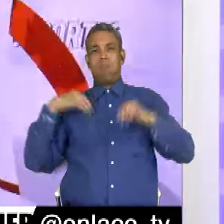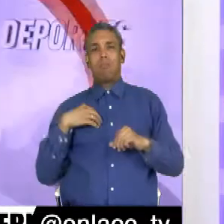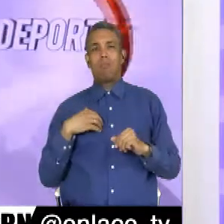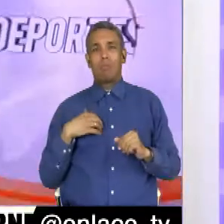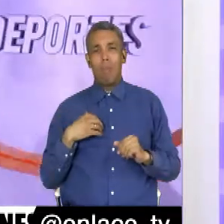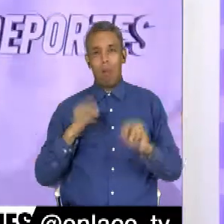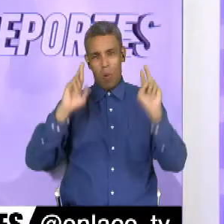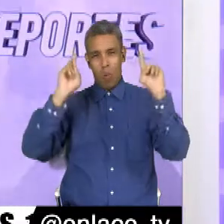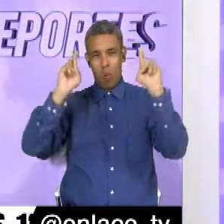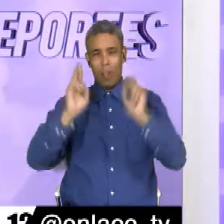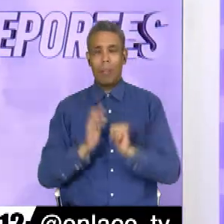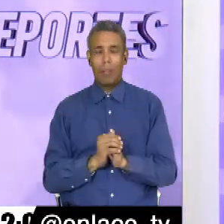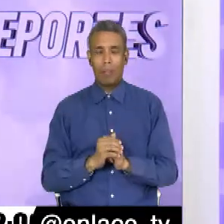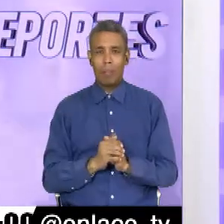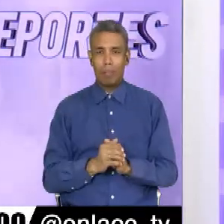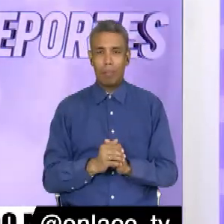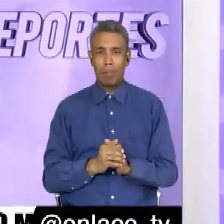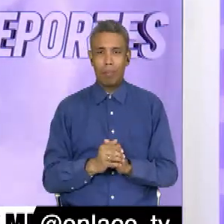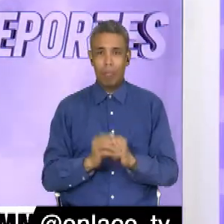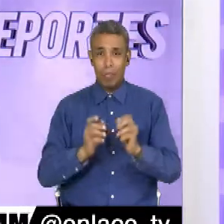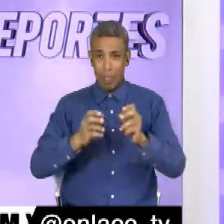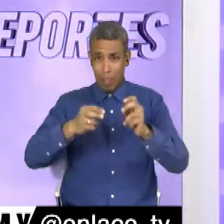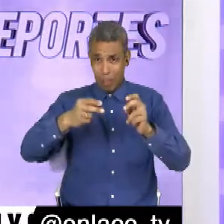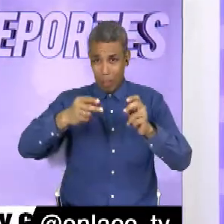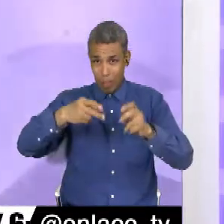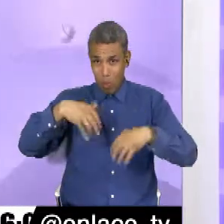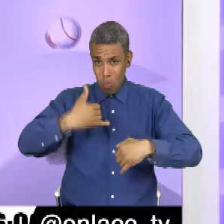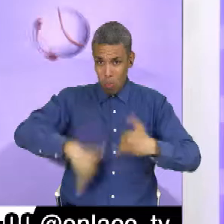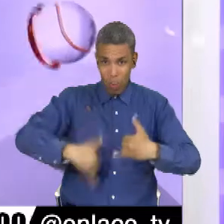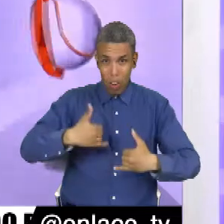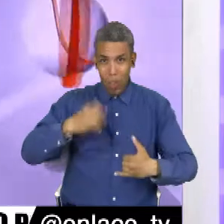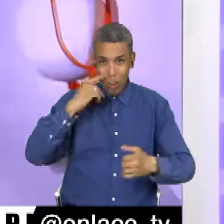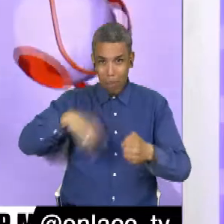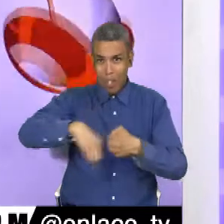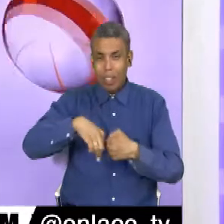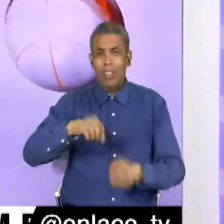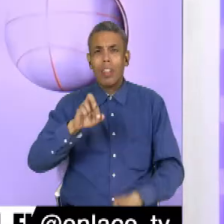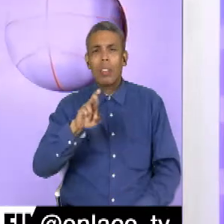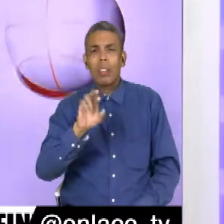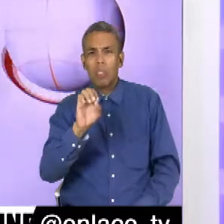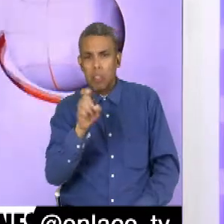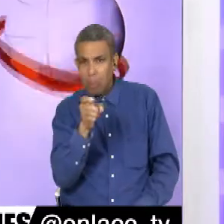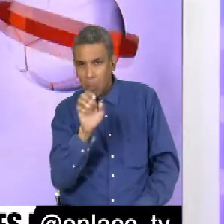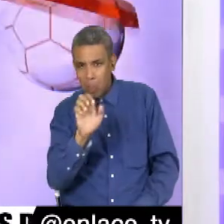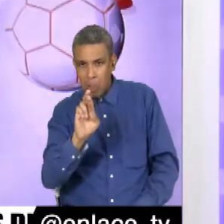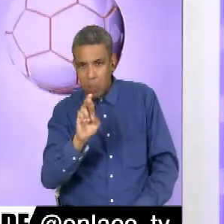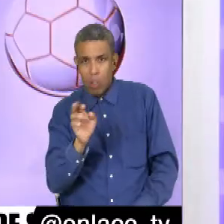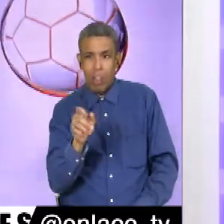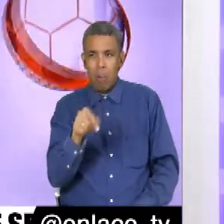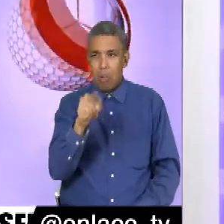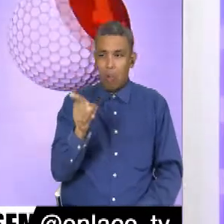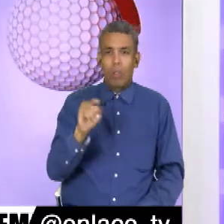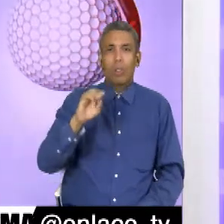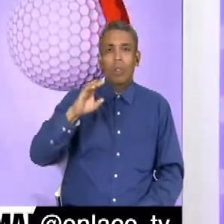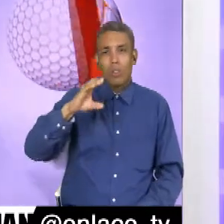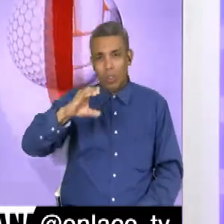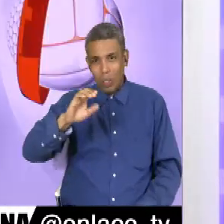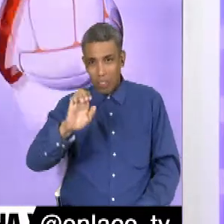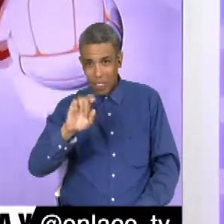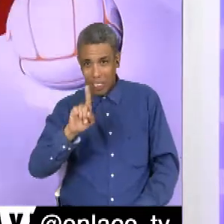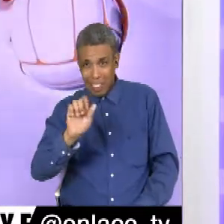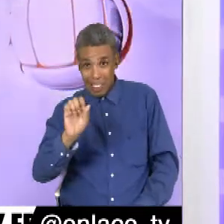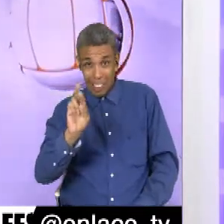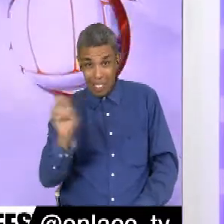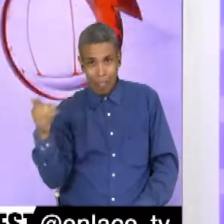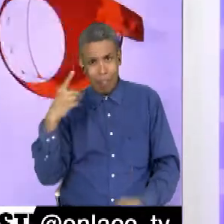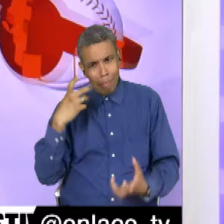como Roger Torres y Alex Castro aseguran que alistan lo mejor de su artillería para lograr meter a la Alianza Petrolera entre los 8